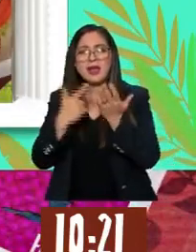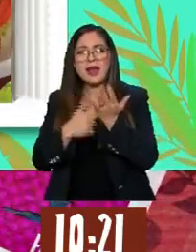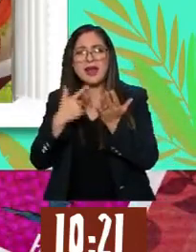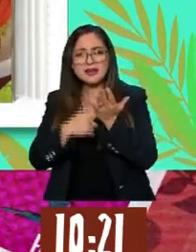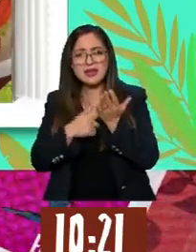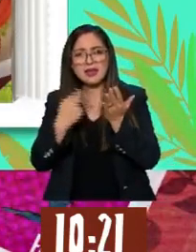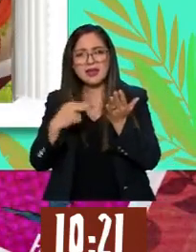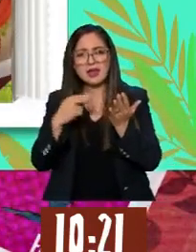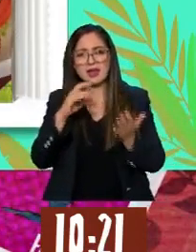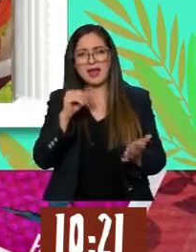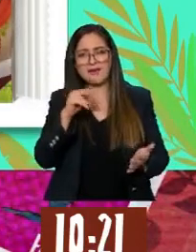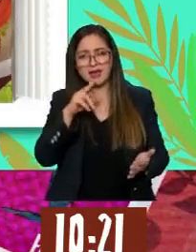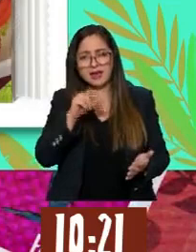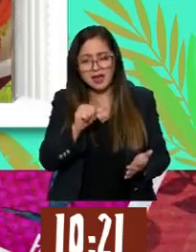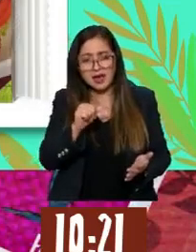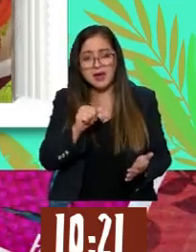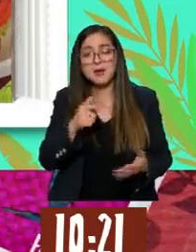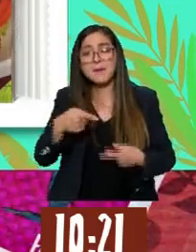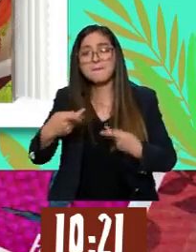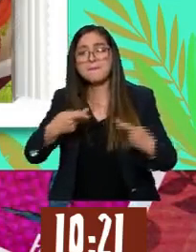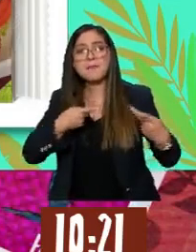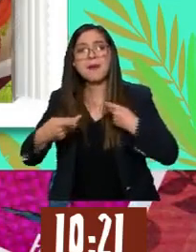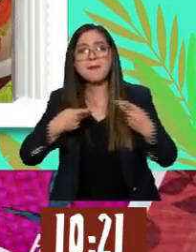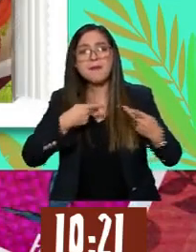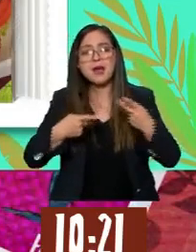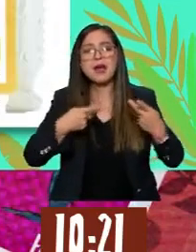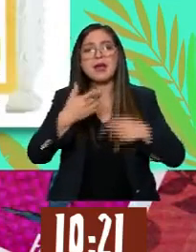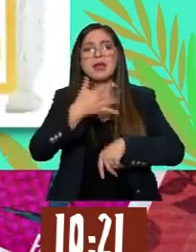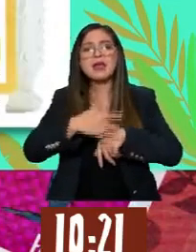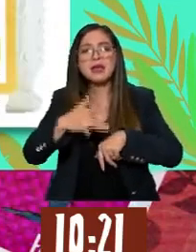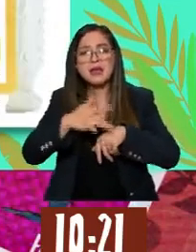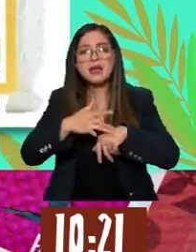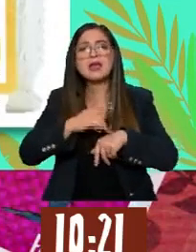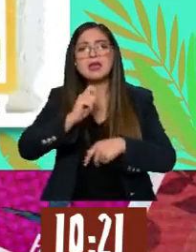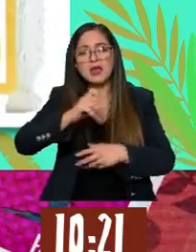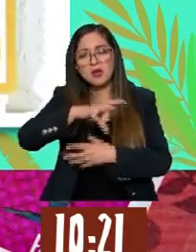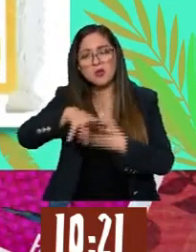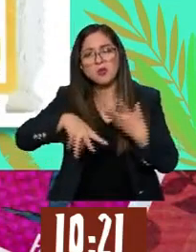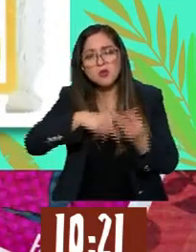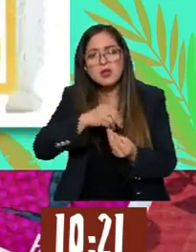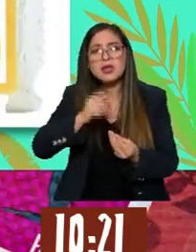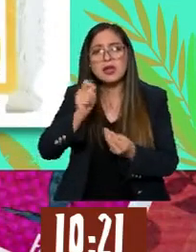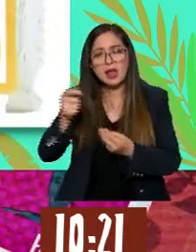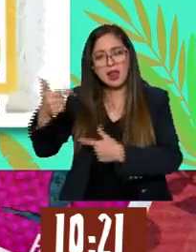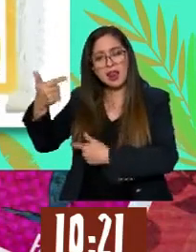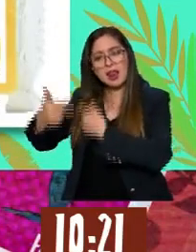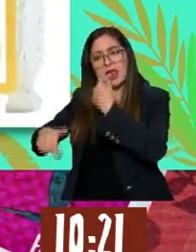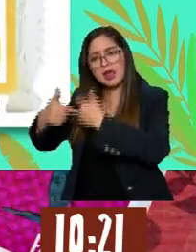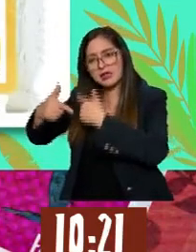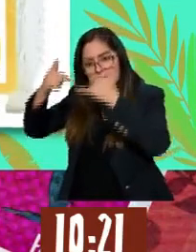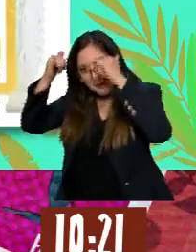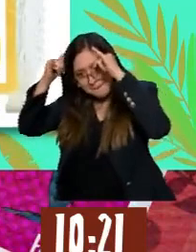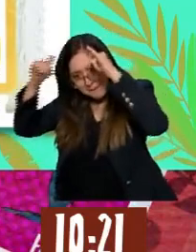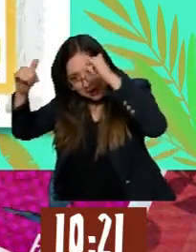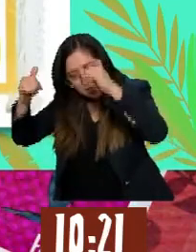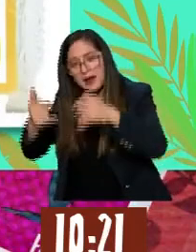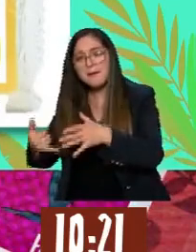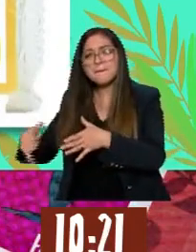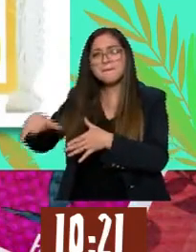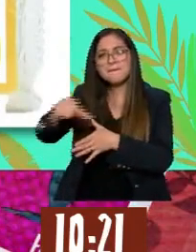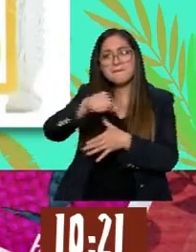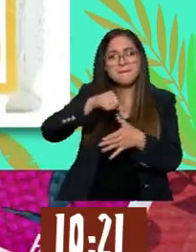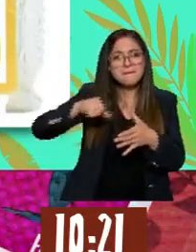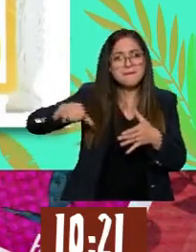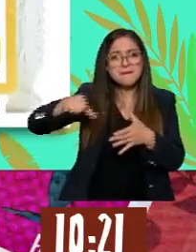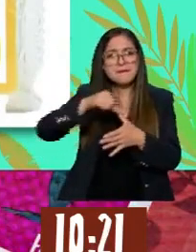Ahora, para hacerlo más, como para rebajarlo, lo que hacen es sustituir la grasa de la leche de la vaca y le ponen aceite vegetal, como si fueran